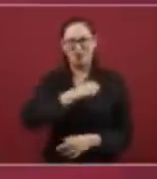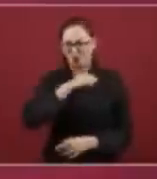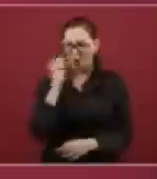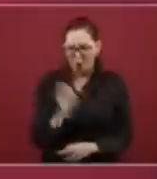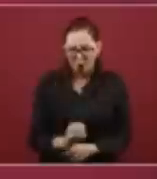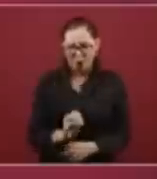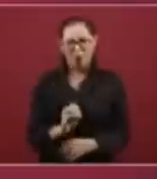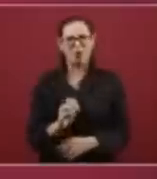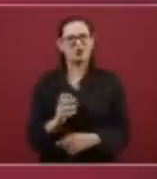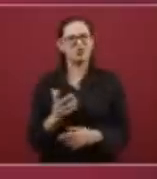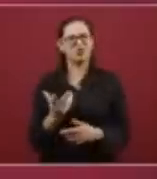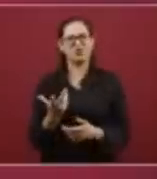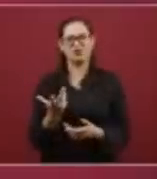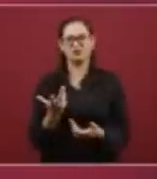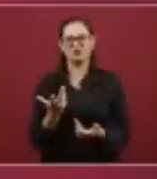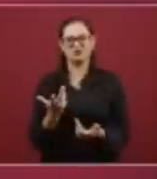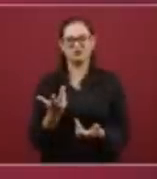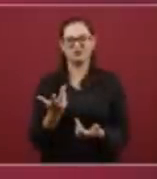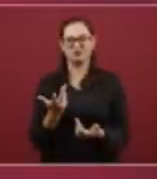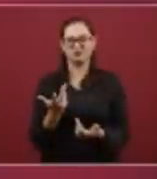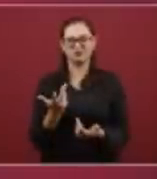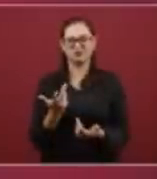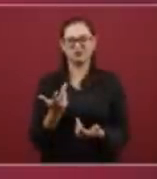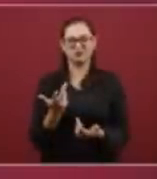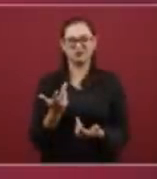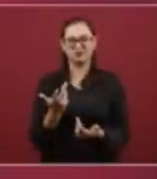odios, no es